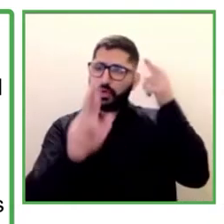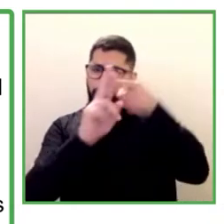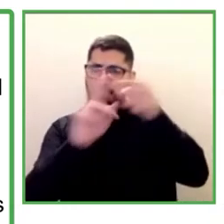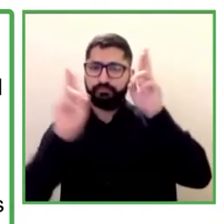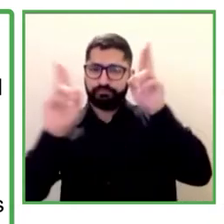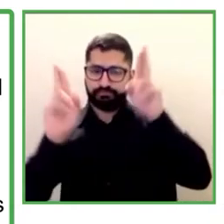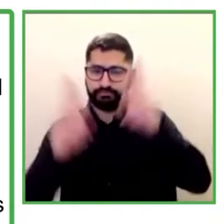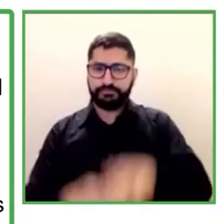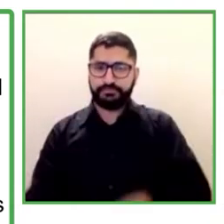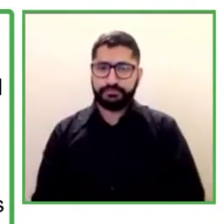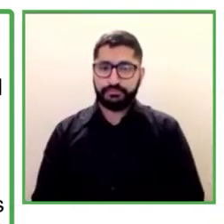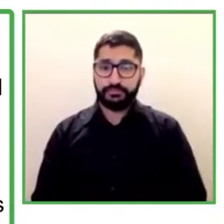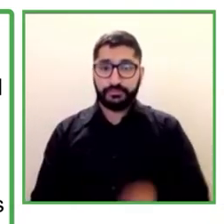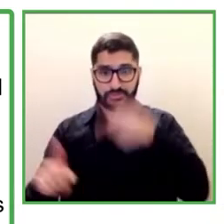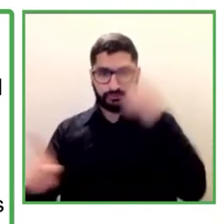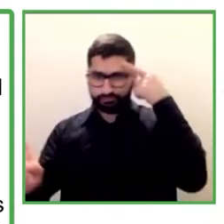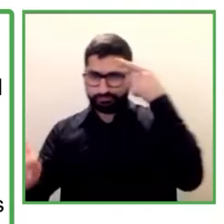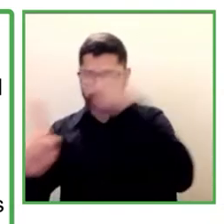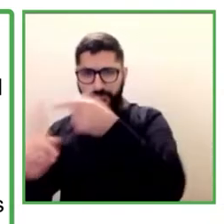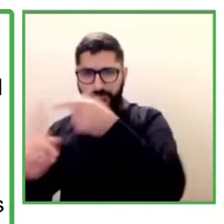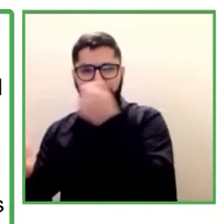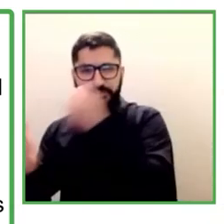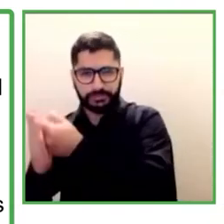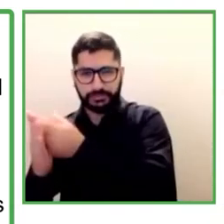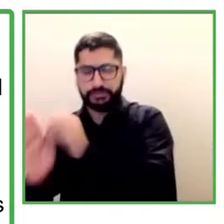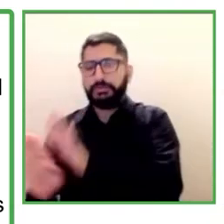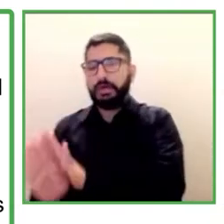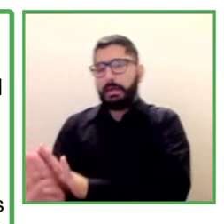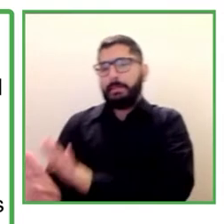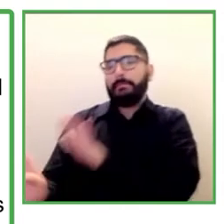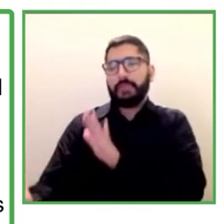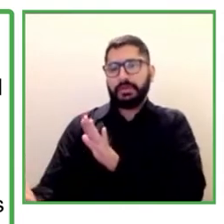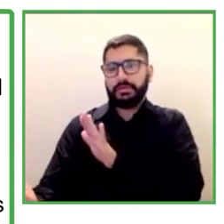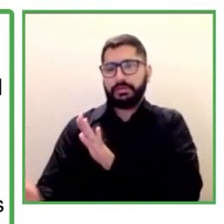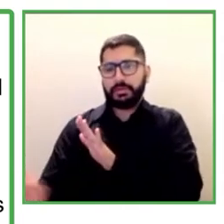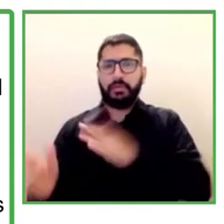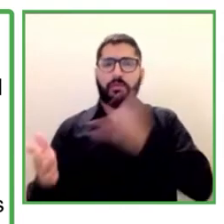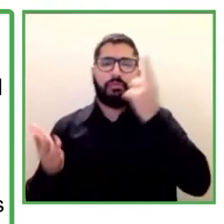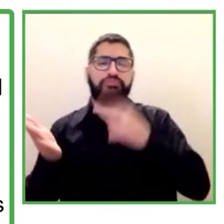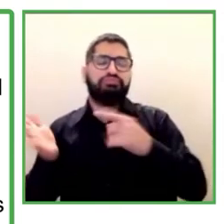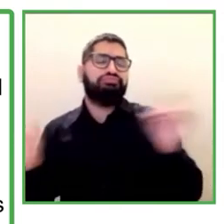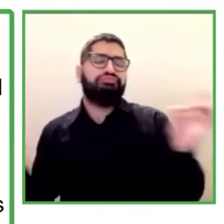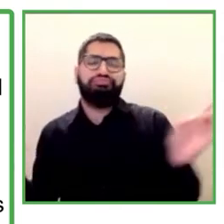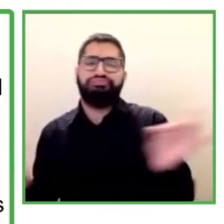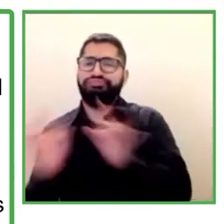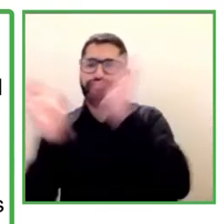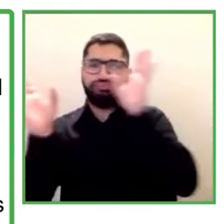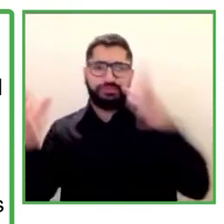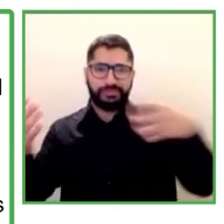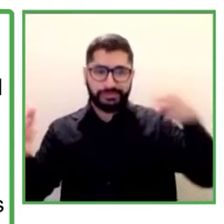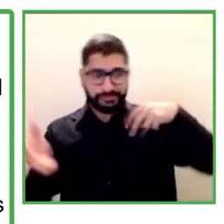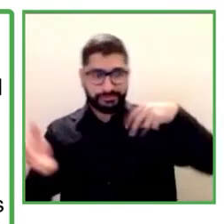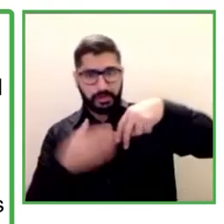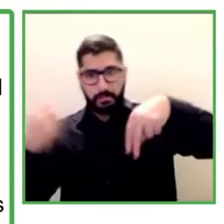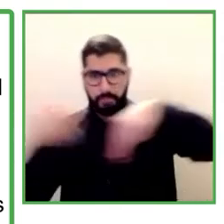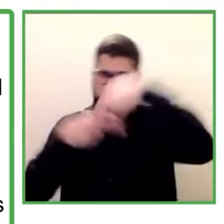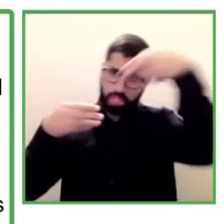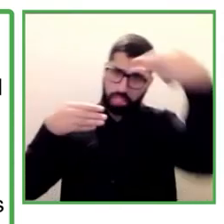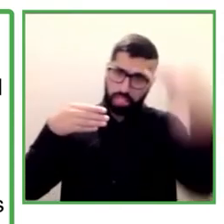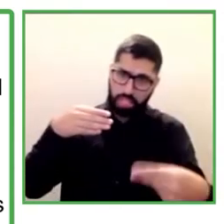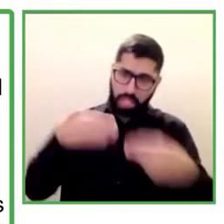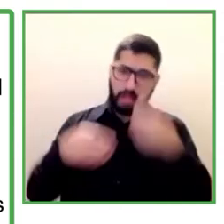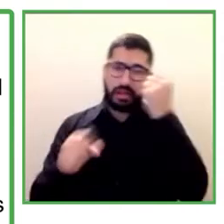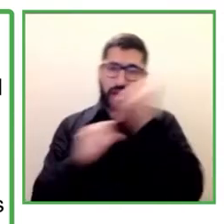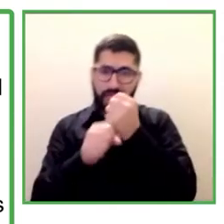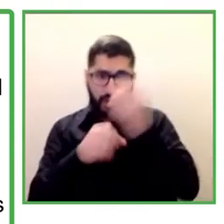no sucedan y si llegan a ocurrir y el trabajador queda con una secuela, apoyamos que el proceso de inclusión social y laboral